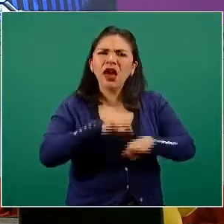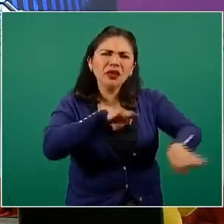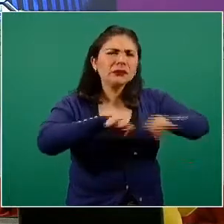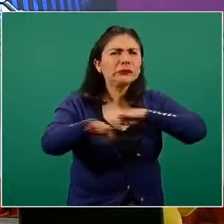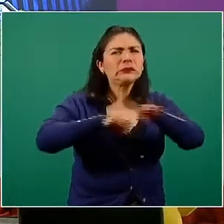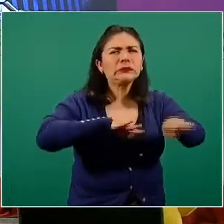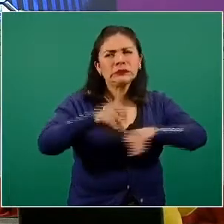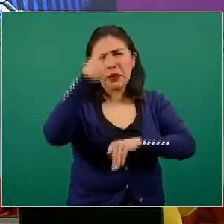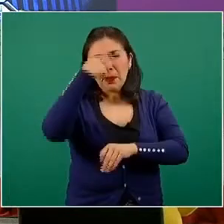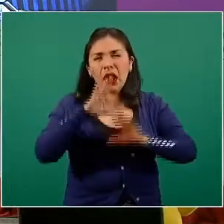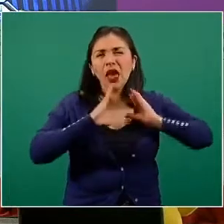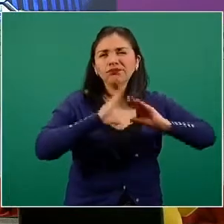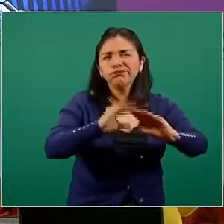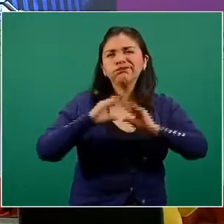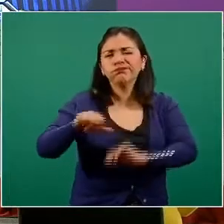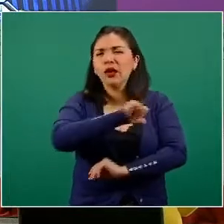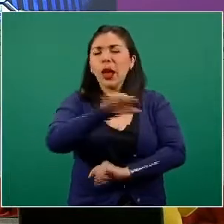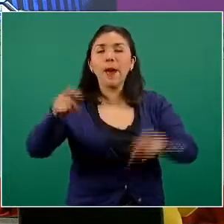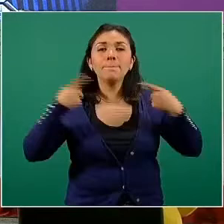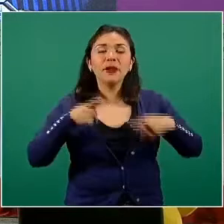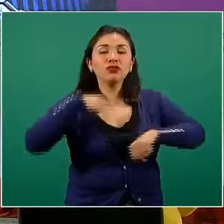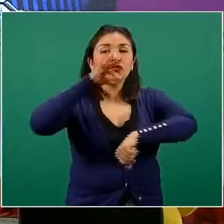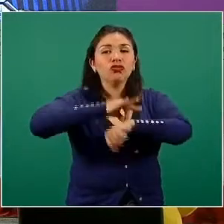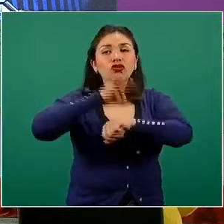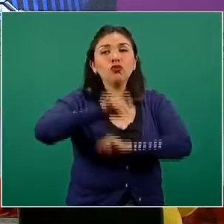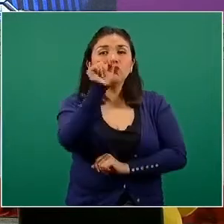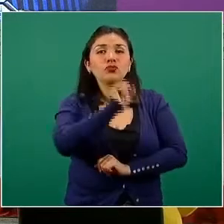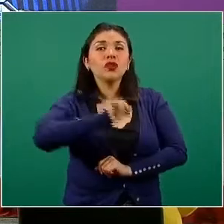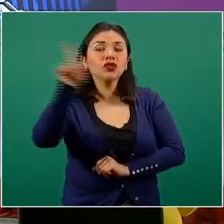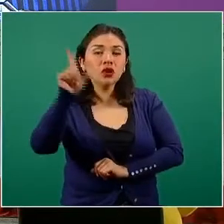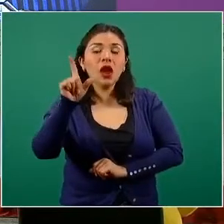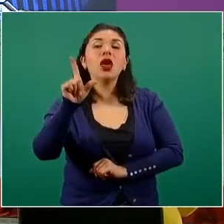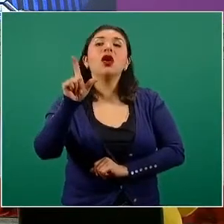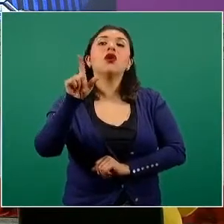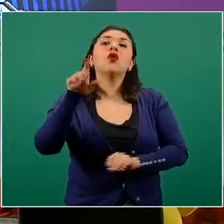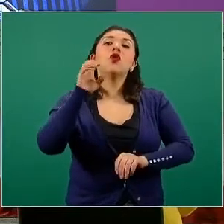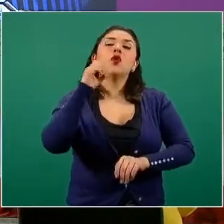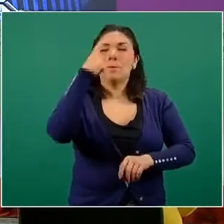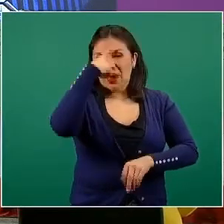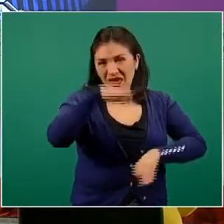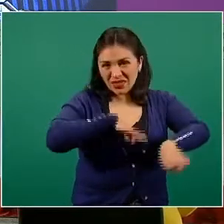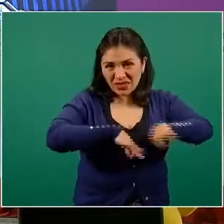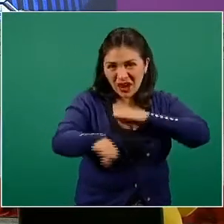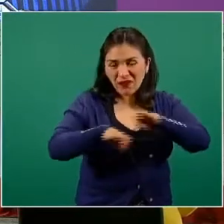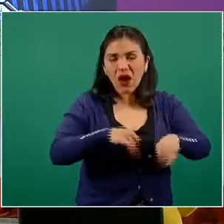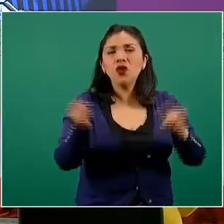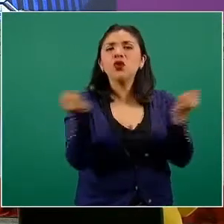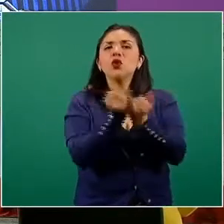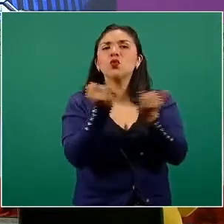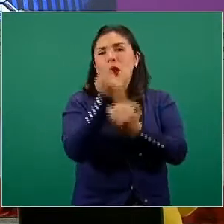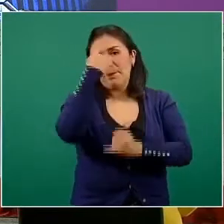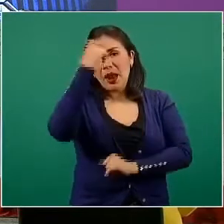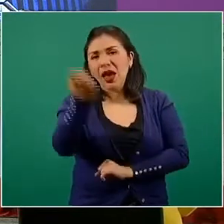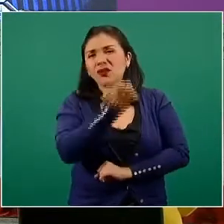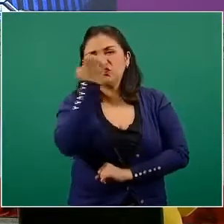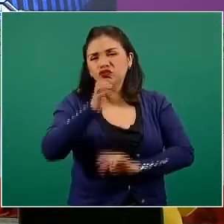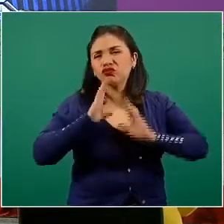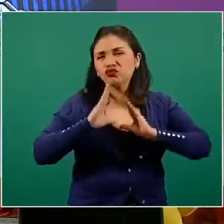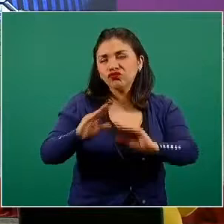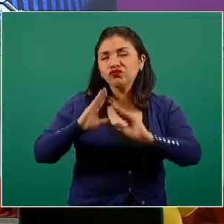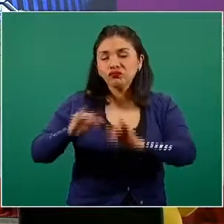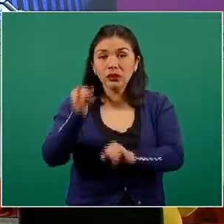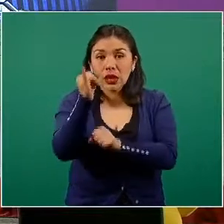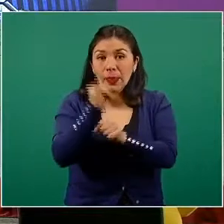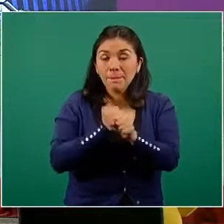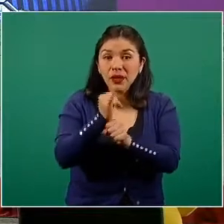de profesionales, tanto en áreas profesionales operativas como en áreas académicas de investigación